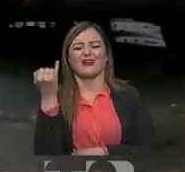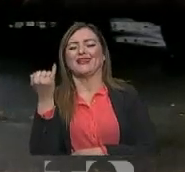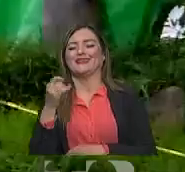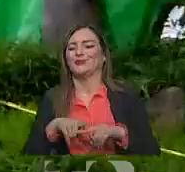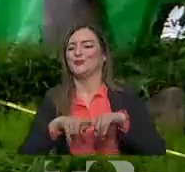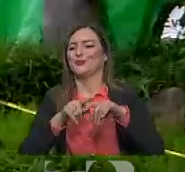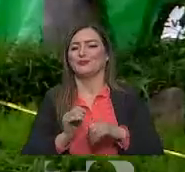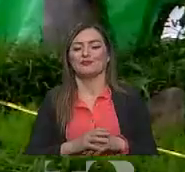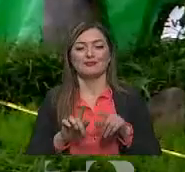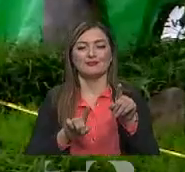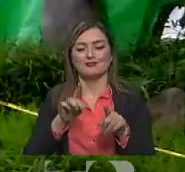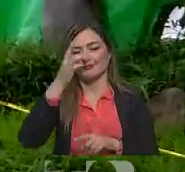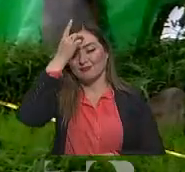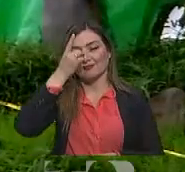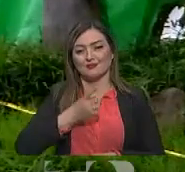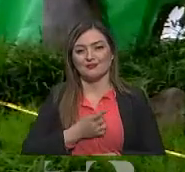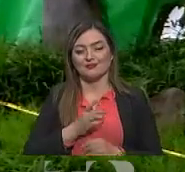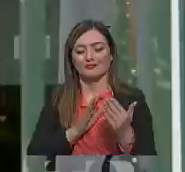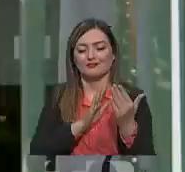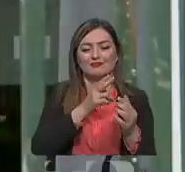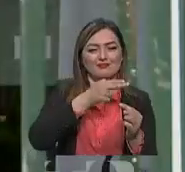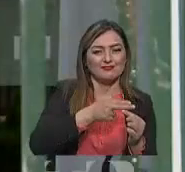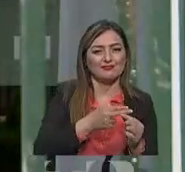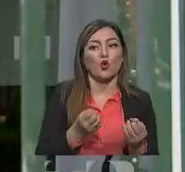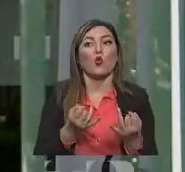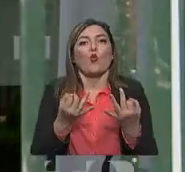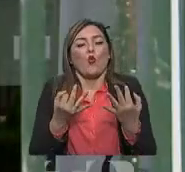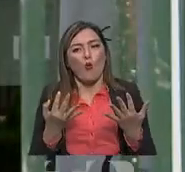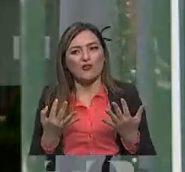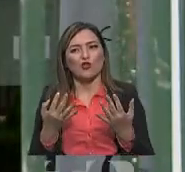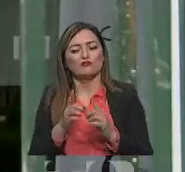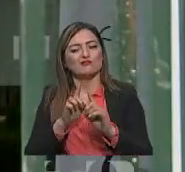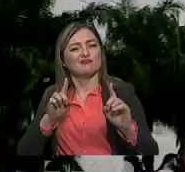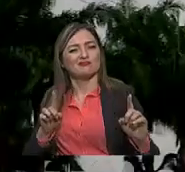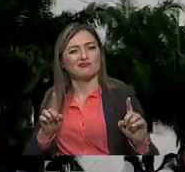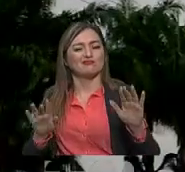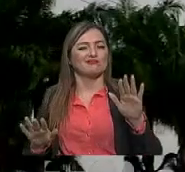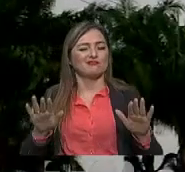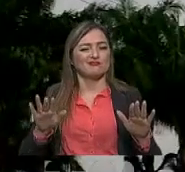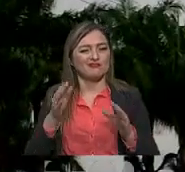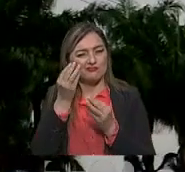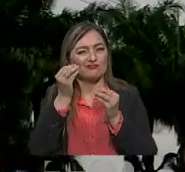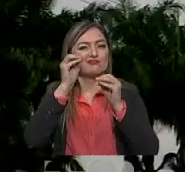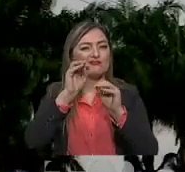su autonomía han decidido mantener la presencialidad y cuántos la virtualidad o en su defecto combinarlas? Es una